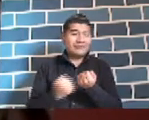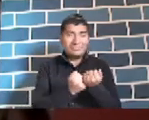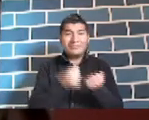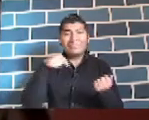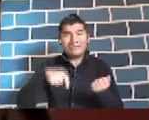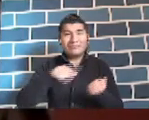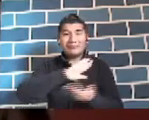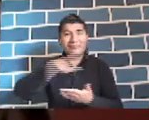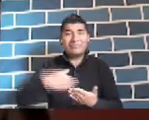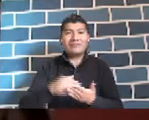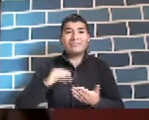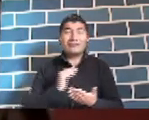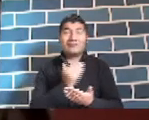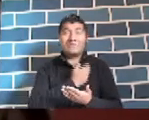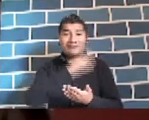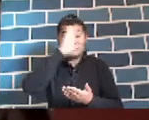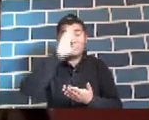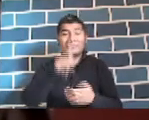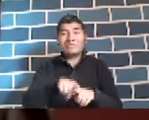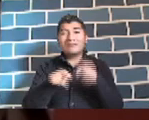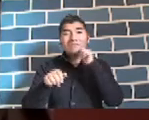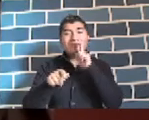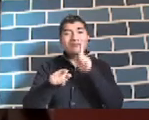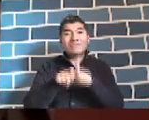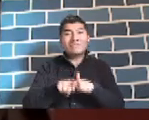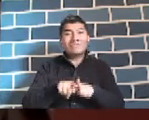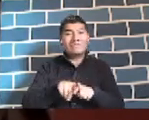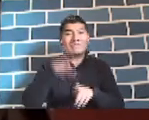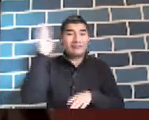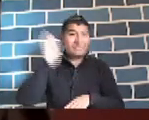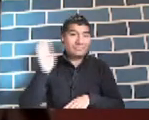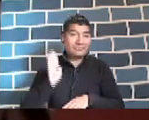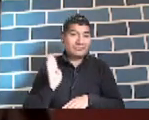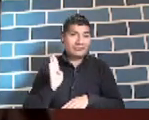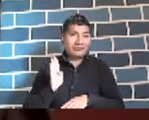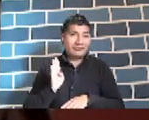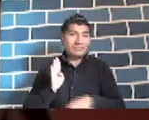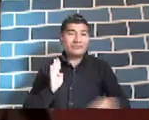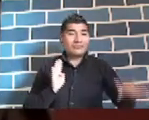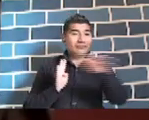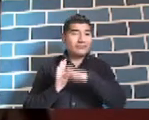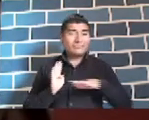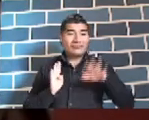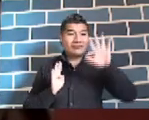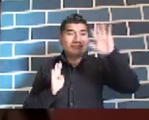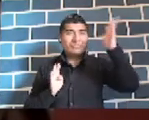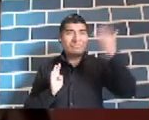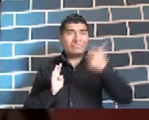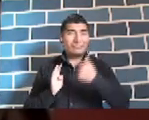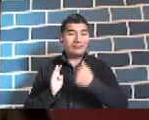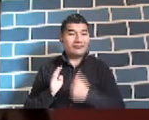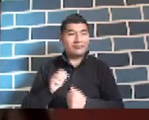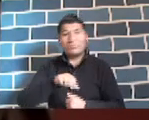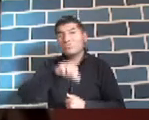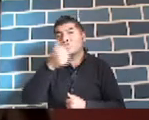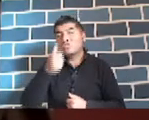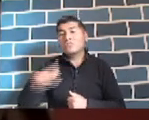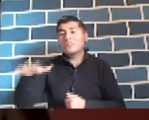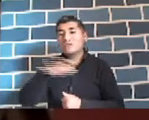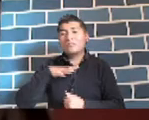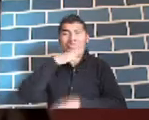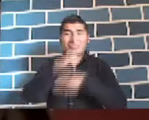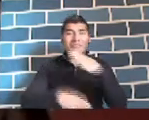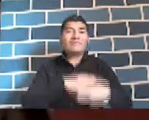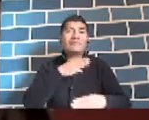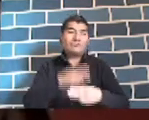todos nuestros hermanos de la amazonía brasileña de zonas en el áfrica de otras tantas regiones del